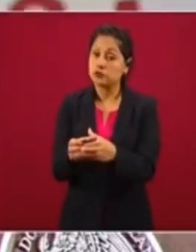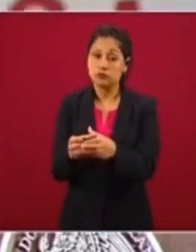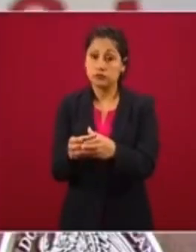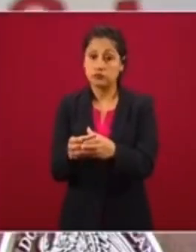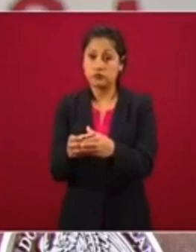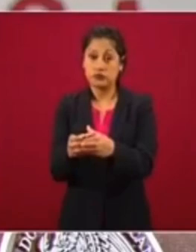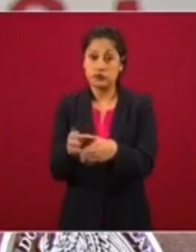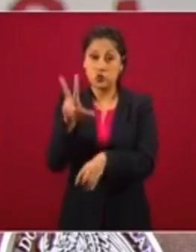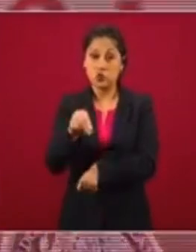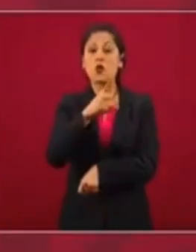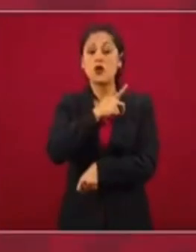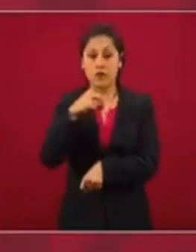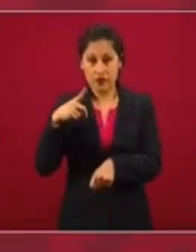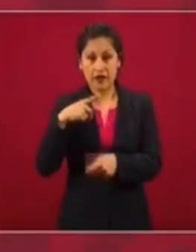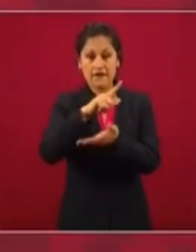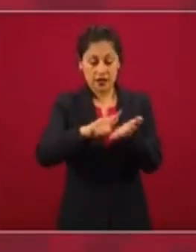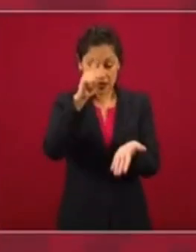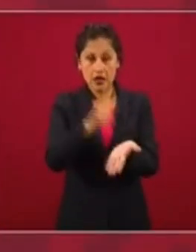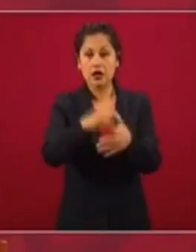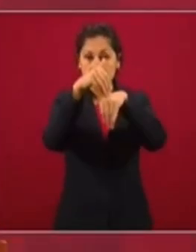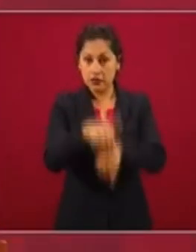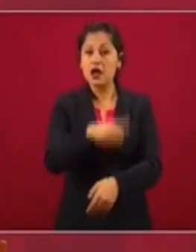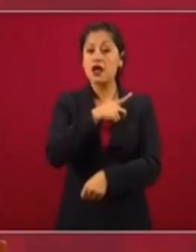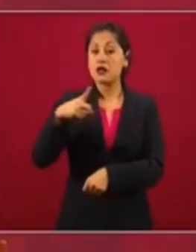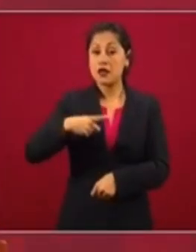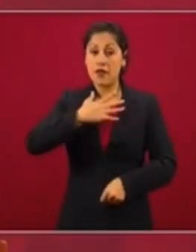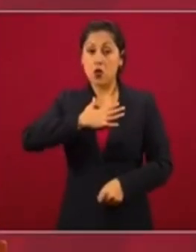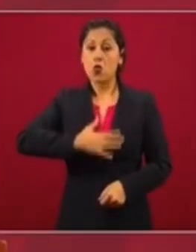no se aplica la ley y no hay justicia.